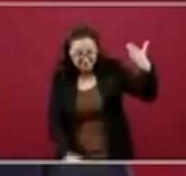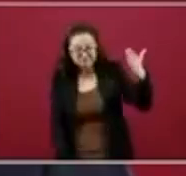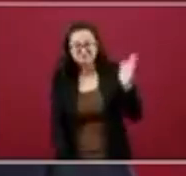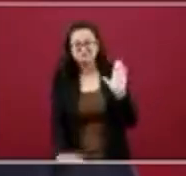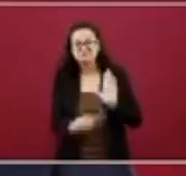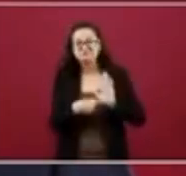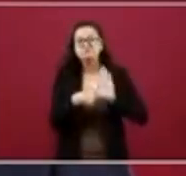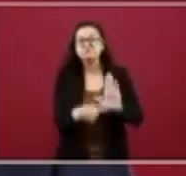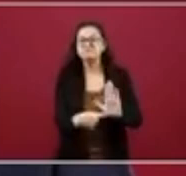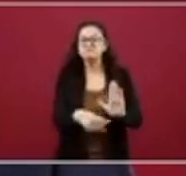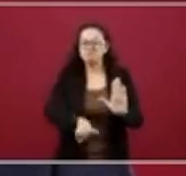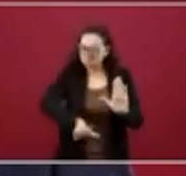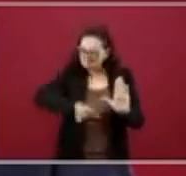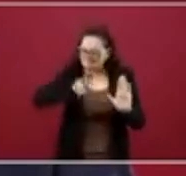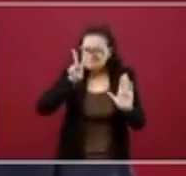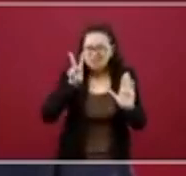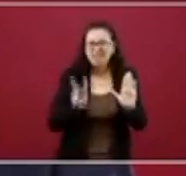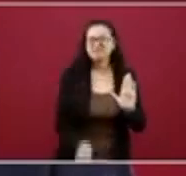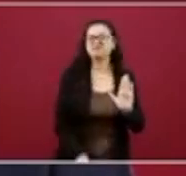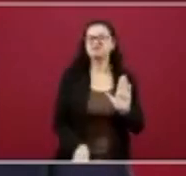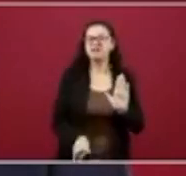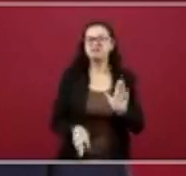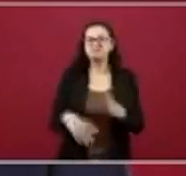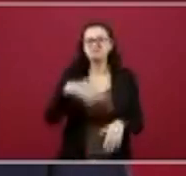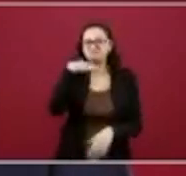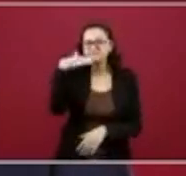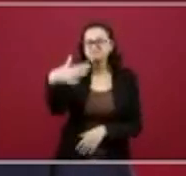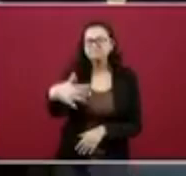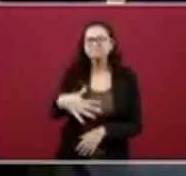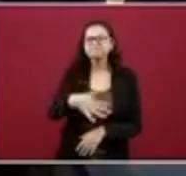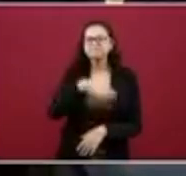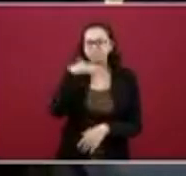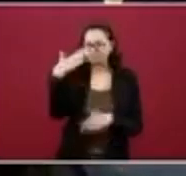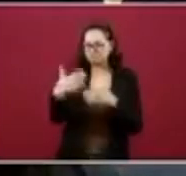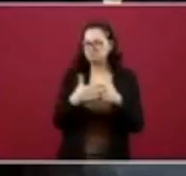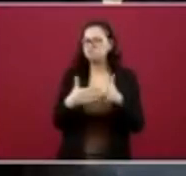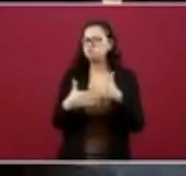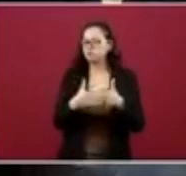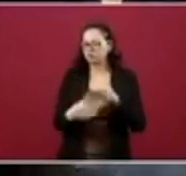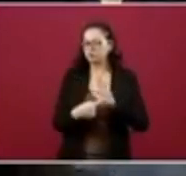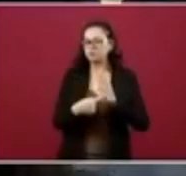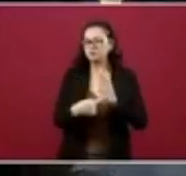en Sinaloa. Mañana sábado se trasladará a Tamazula y Mazatlán, y el domingo